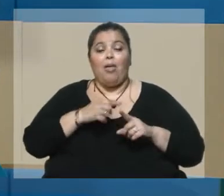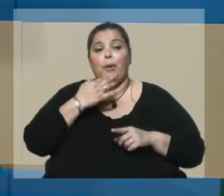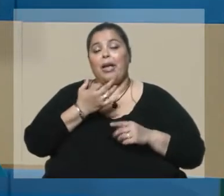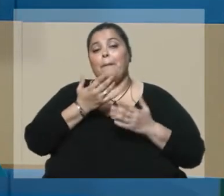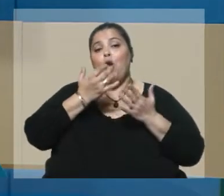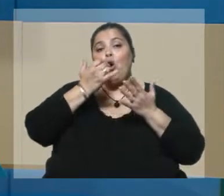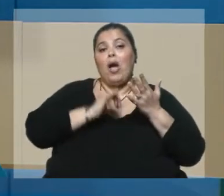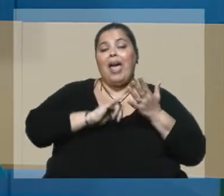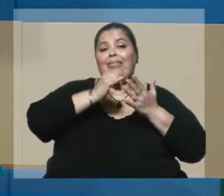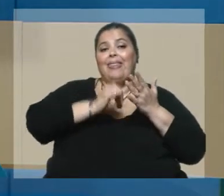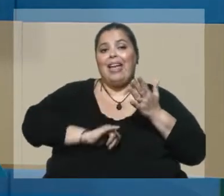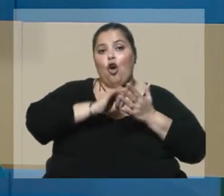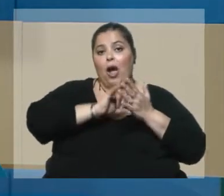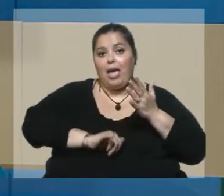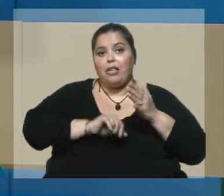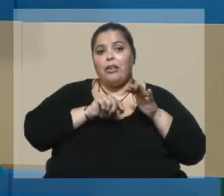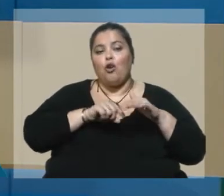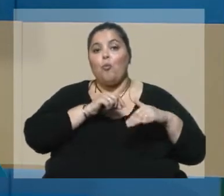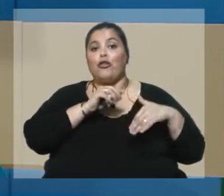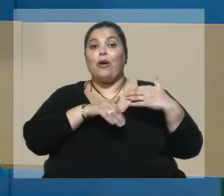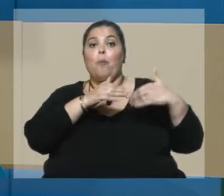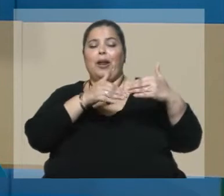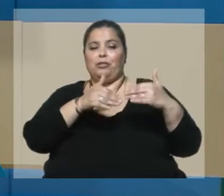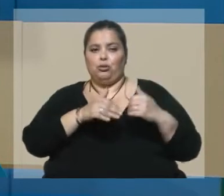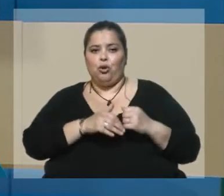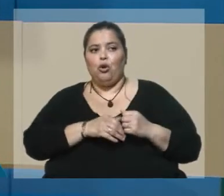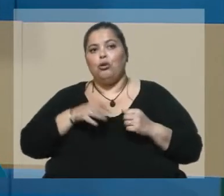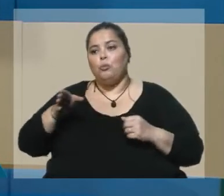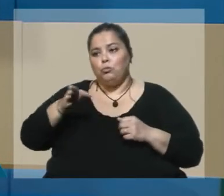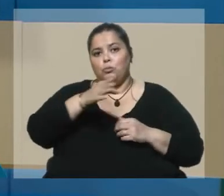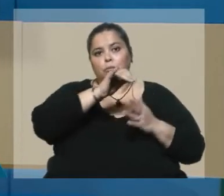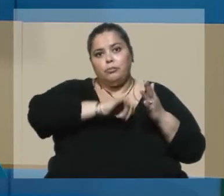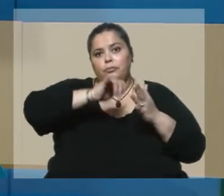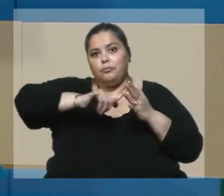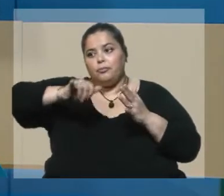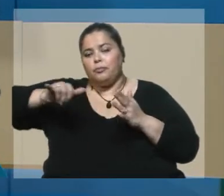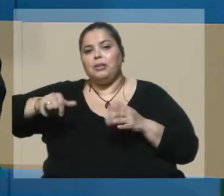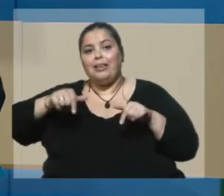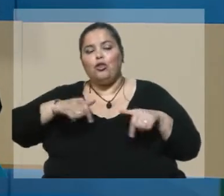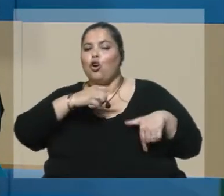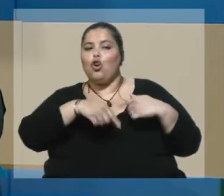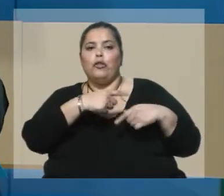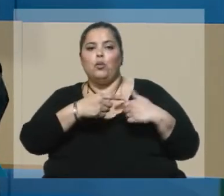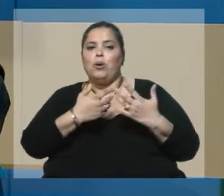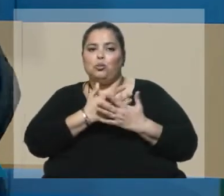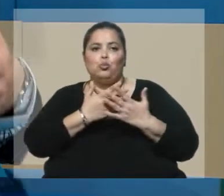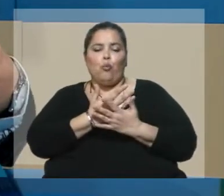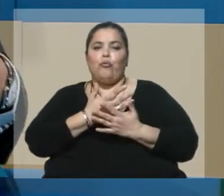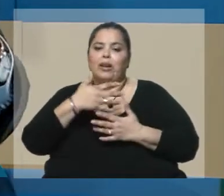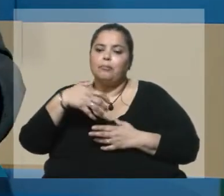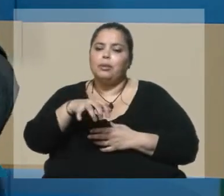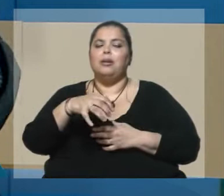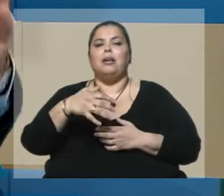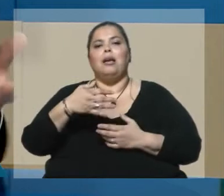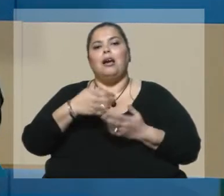aterogeneidad que ha tenido esta recuperación que ha sido una recuperación que continúa sufriendo los efectos en el sector turístico y en el sector